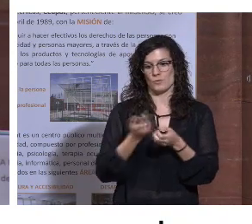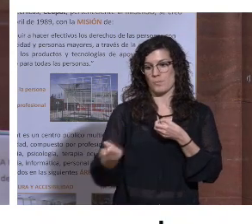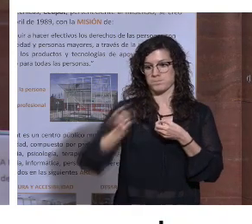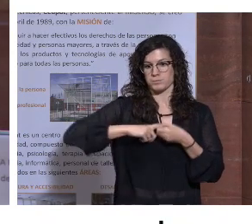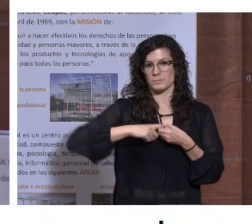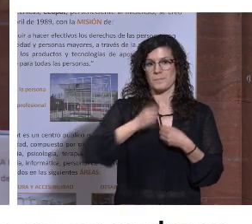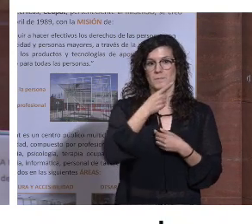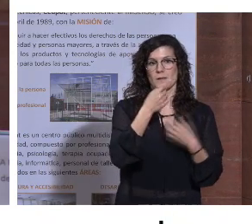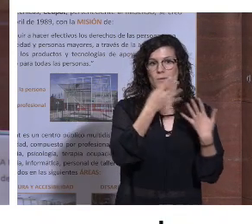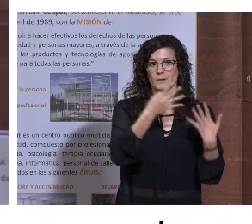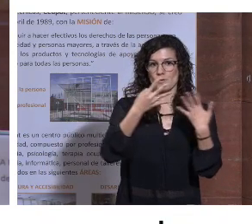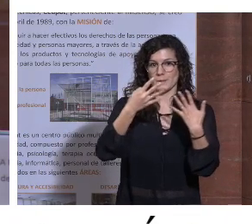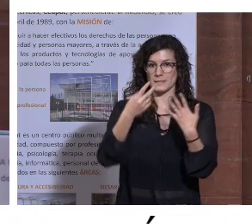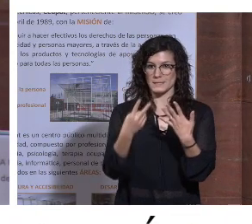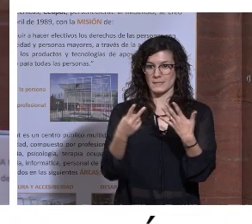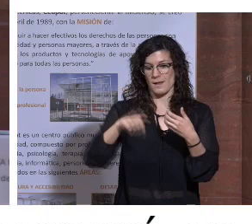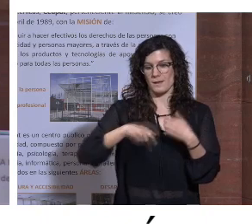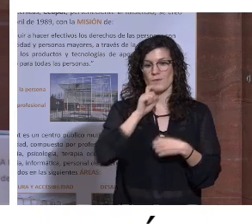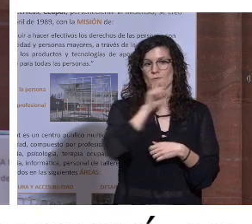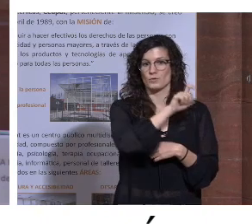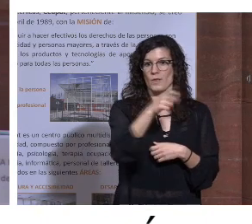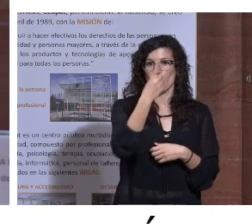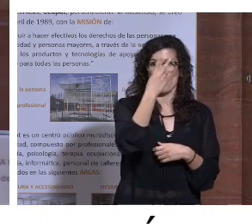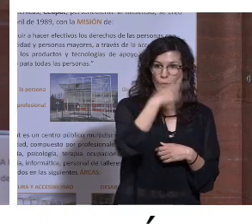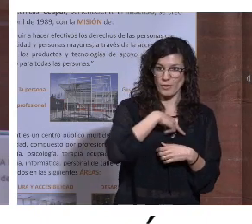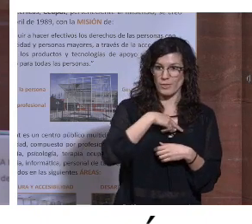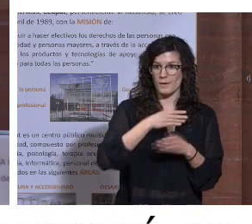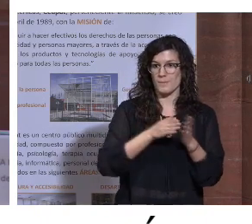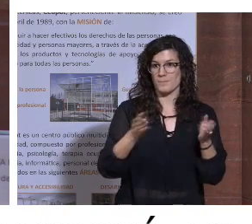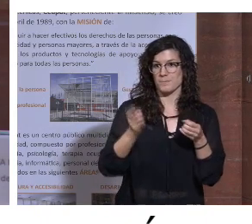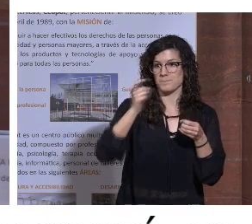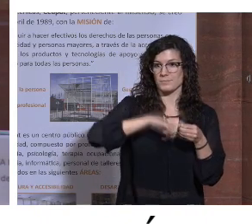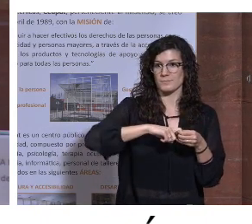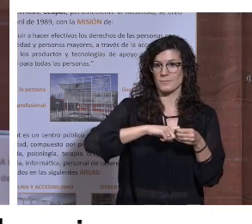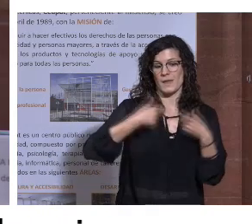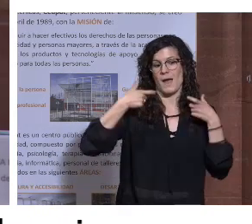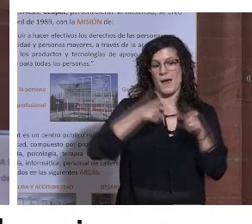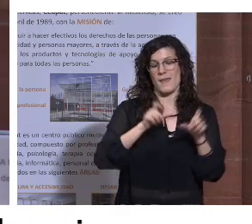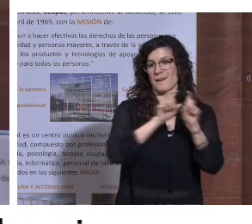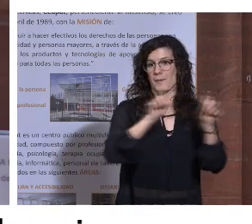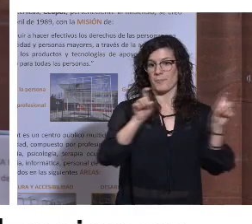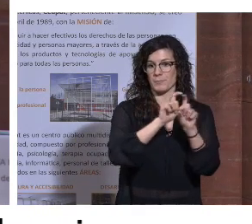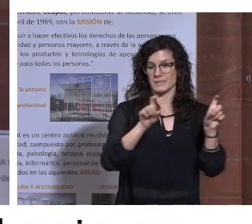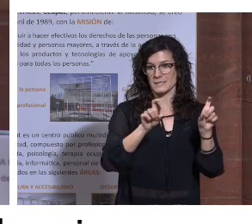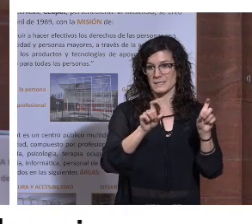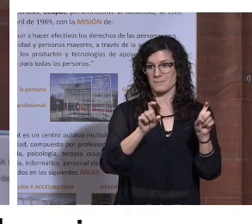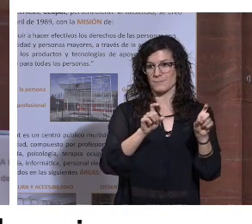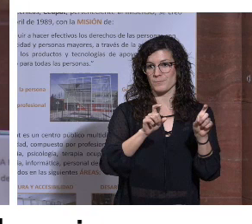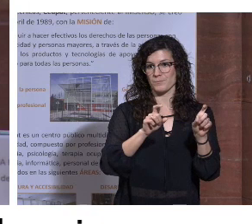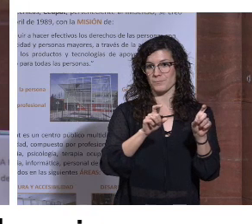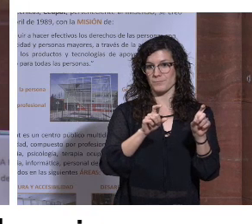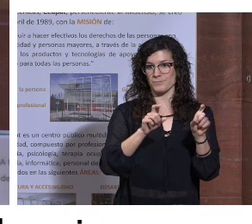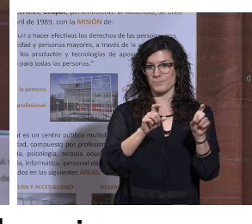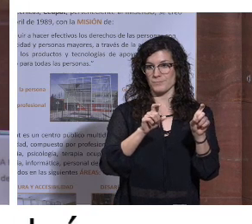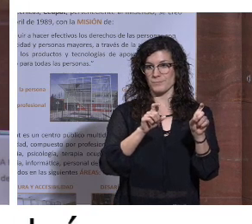¿no?, a la Fundación ONCE, en primer momento al área de empresas, ¿no?, al área empresarial,